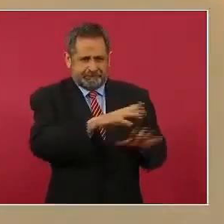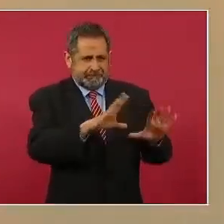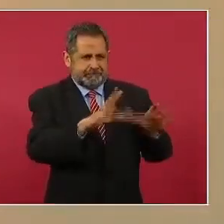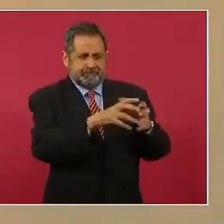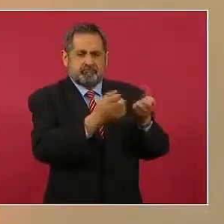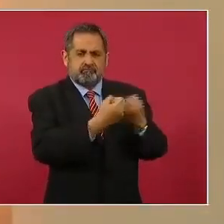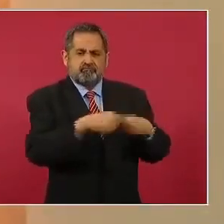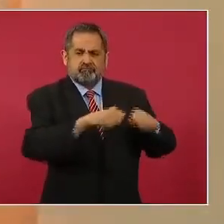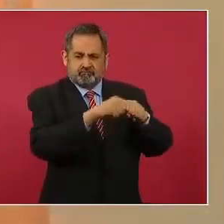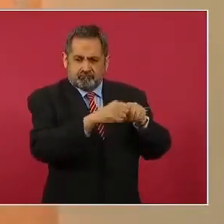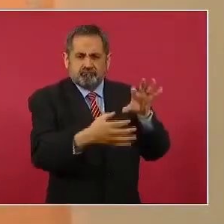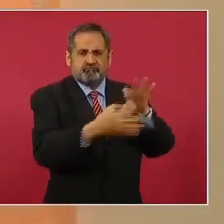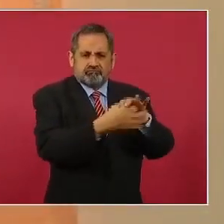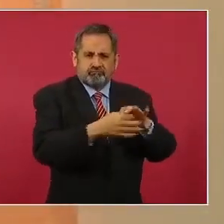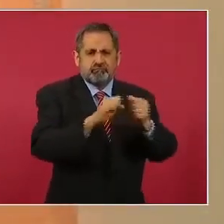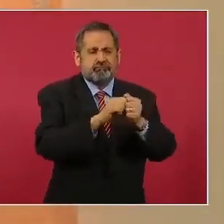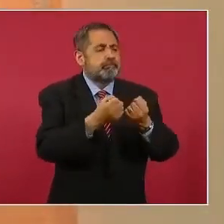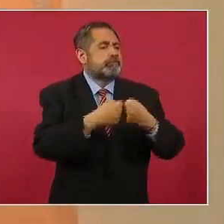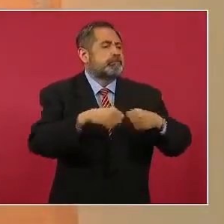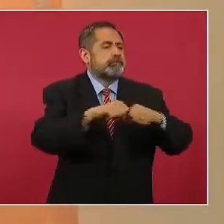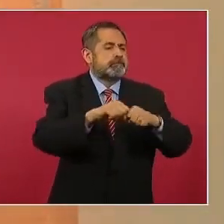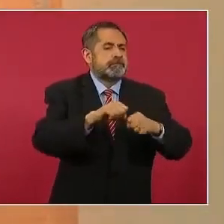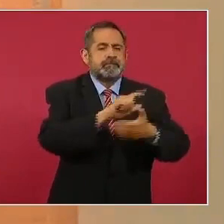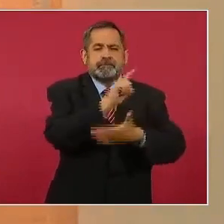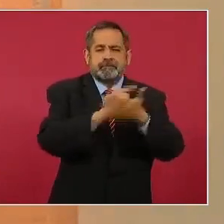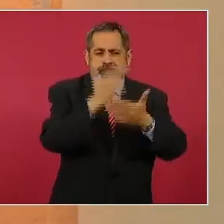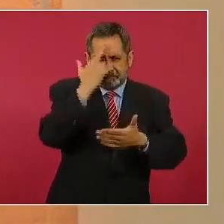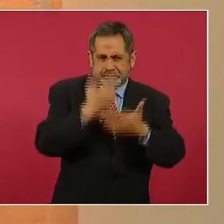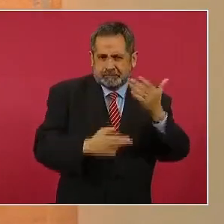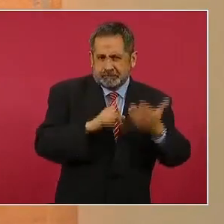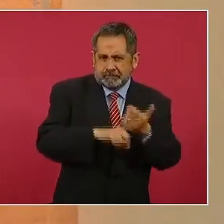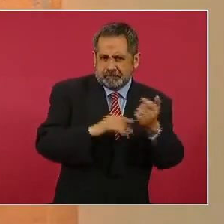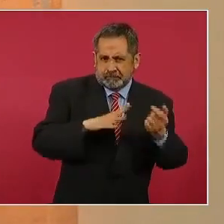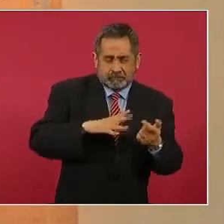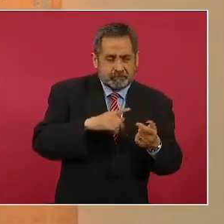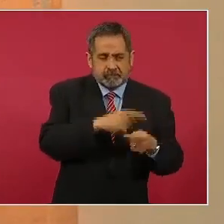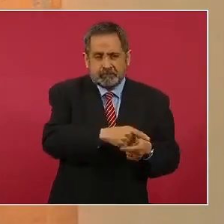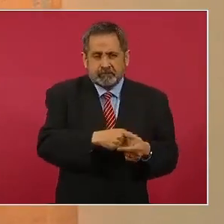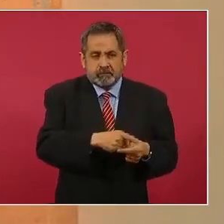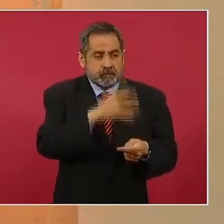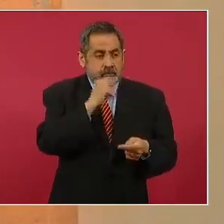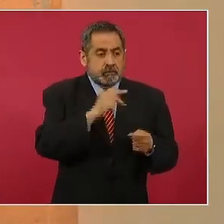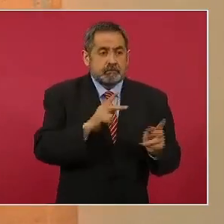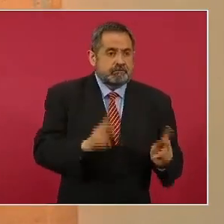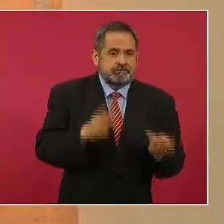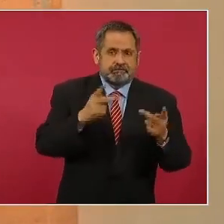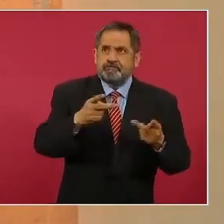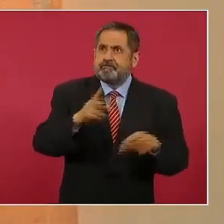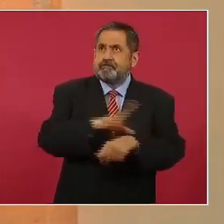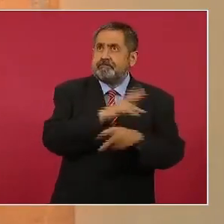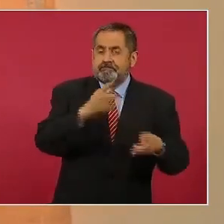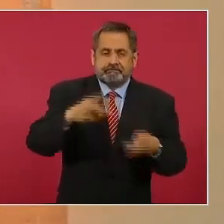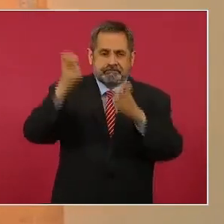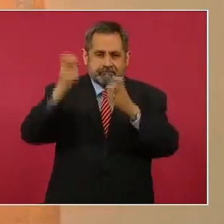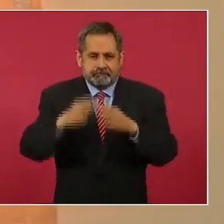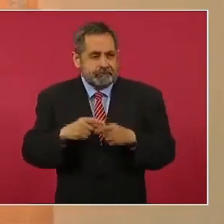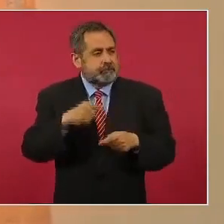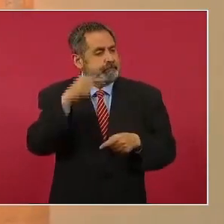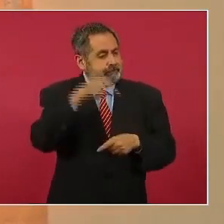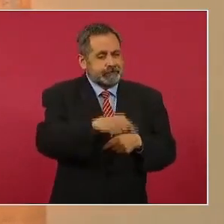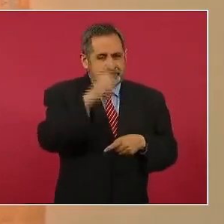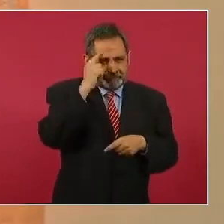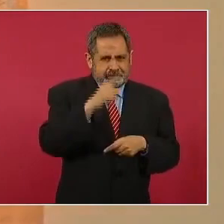través de diferentes mecanismos como las sociedades ilegales de autoabasto, porque no les está permitido vender electricidad, sino que era para